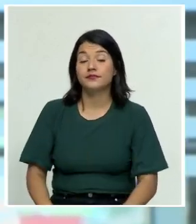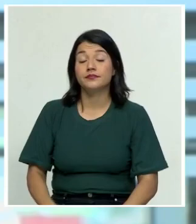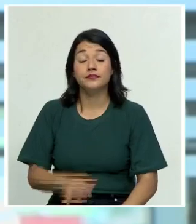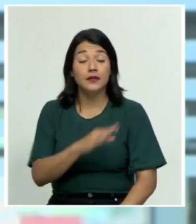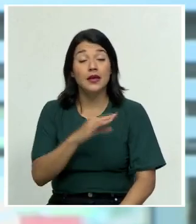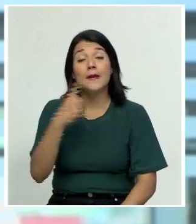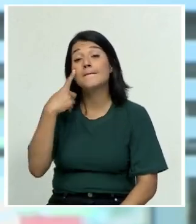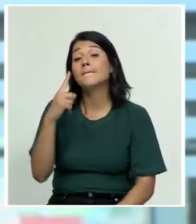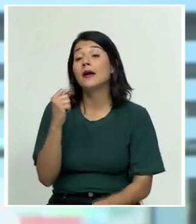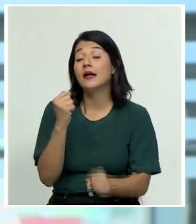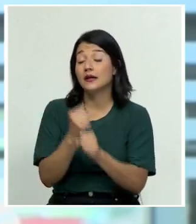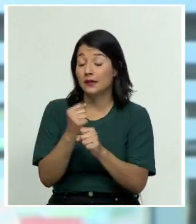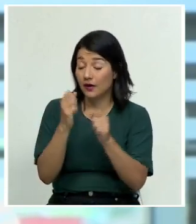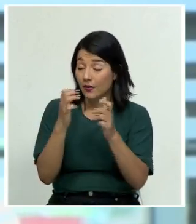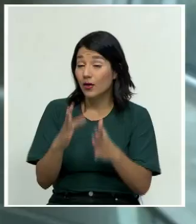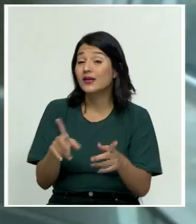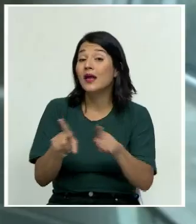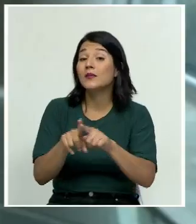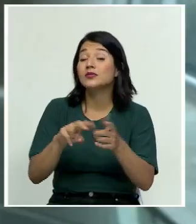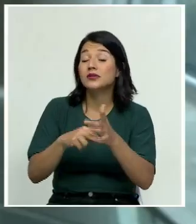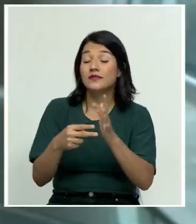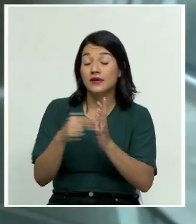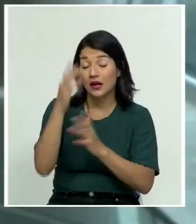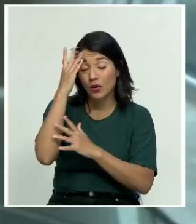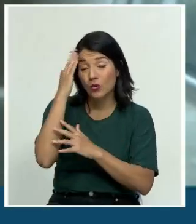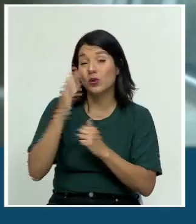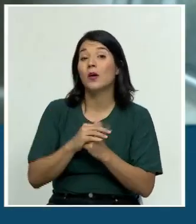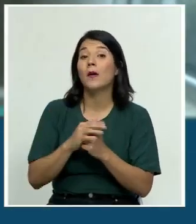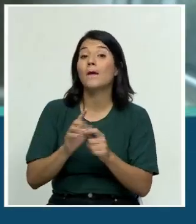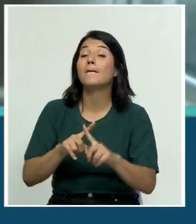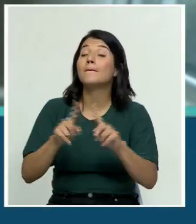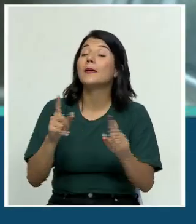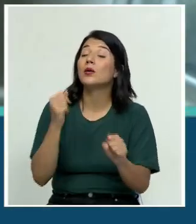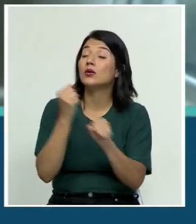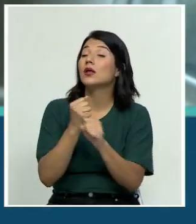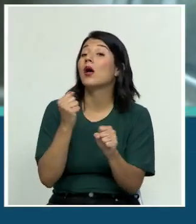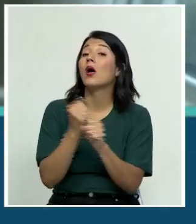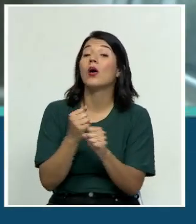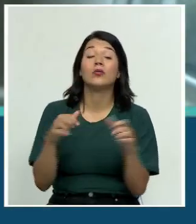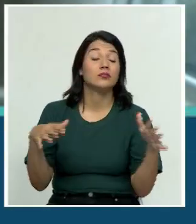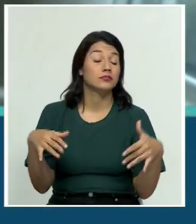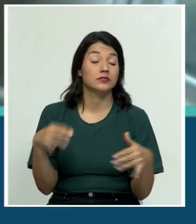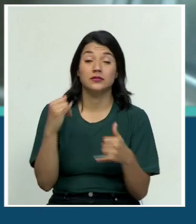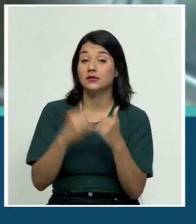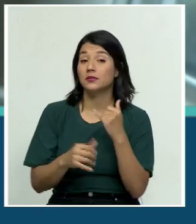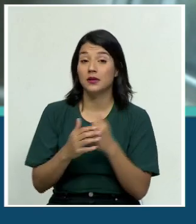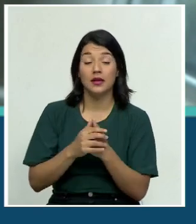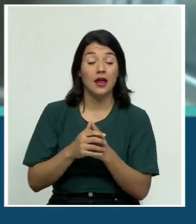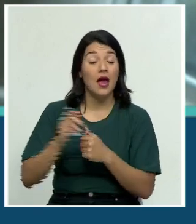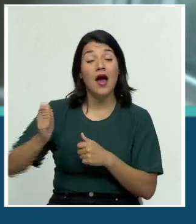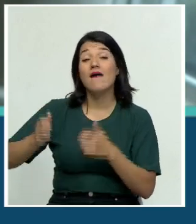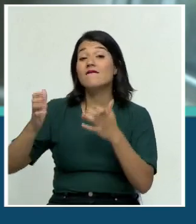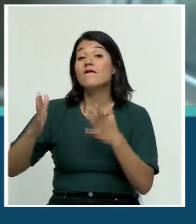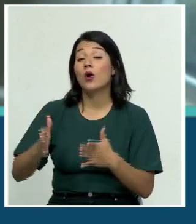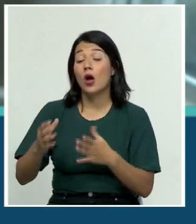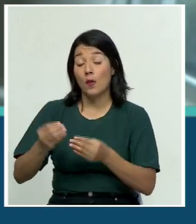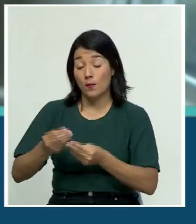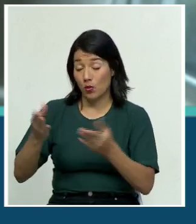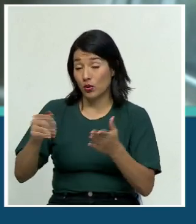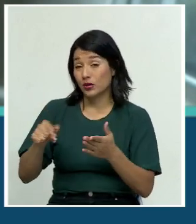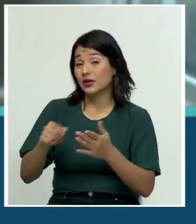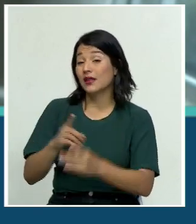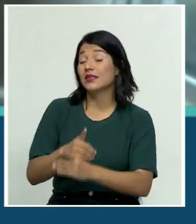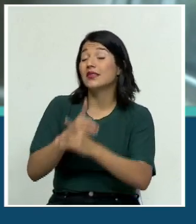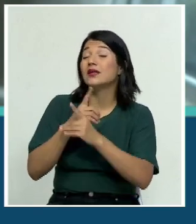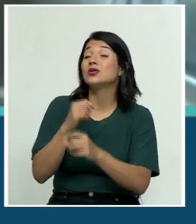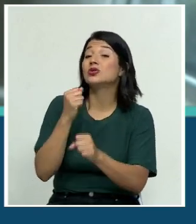Y para el trabajador también es una angustia. Pero el trabajo no termina allí. Los defensores públicos en materia laboral también deben atender